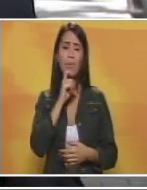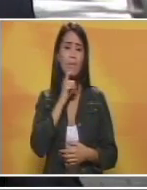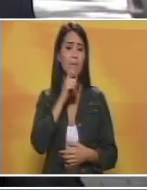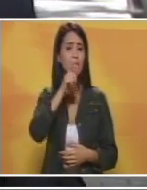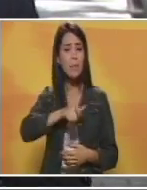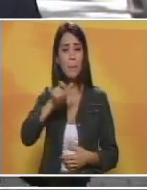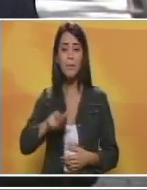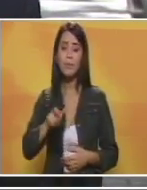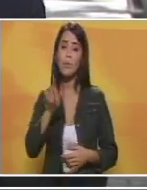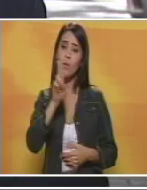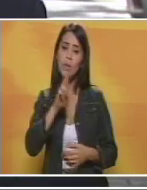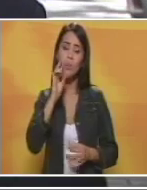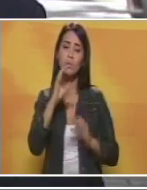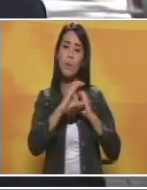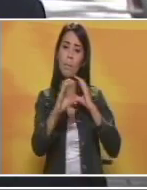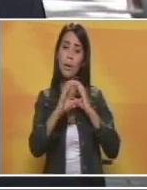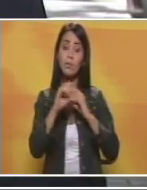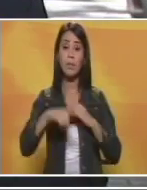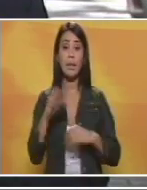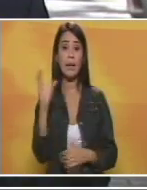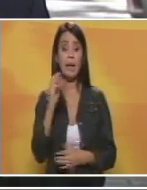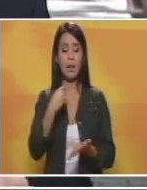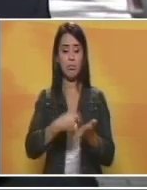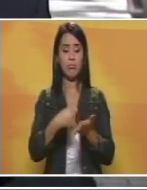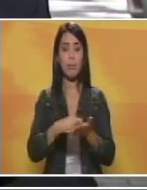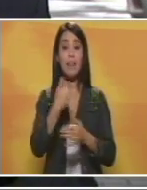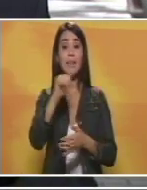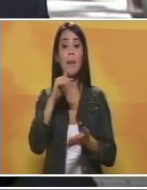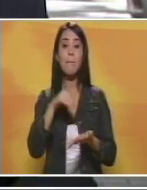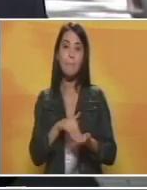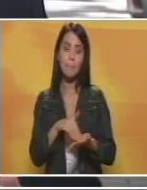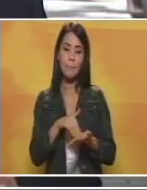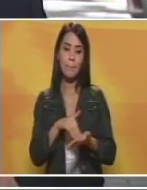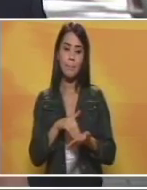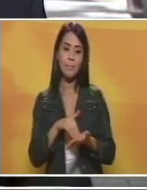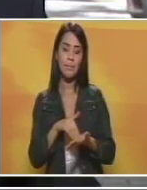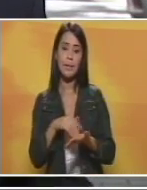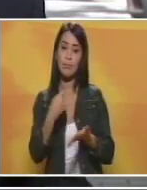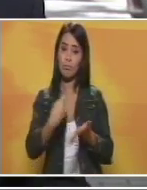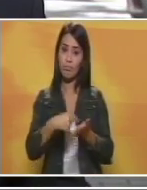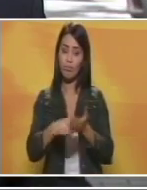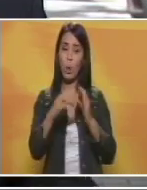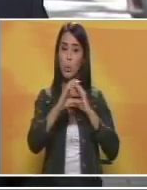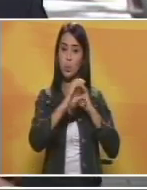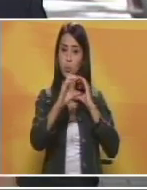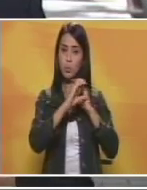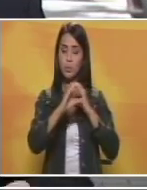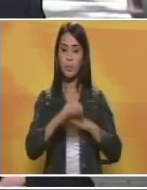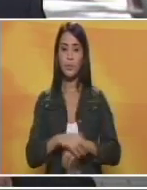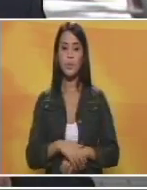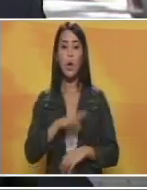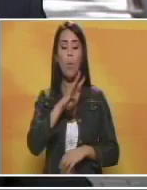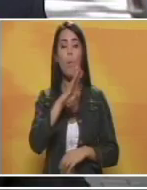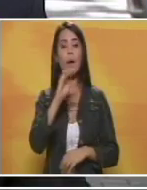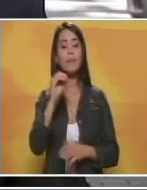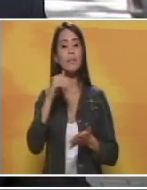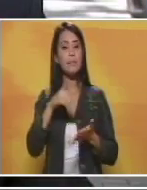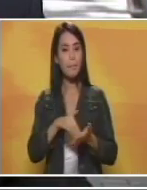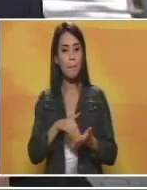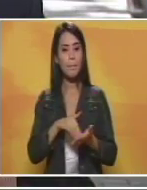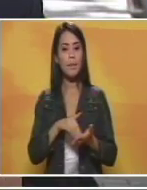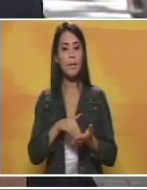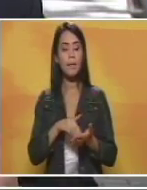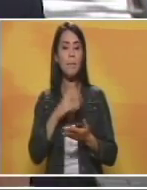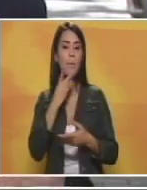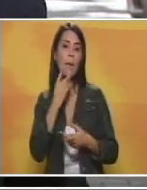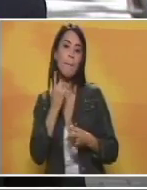usuarios, quienes ahora en Caracas tendrán que pagar 10.000 bolívares por el pasaje del transporte y 40.000 bolívares a